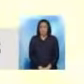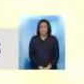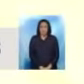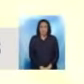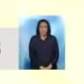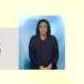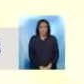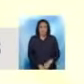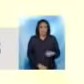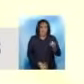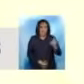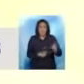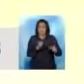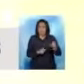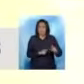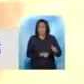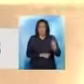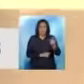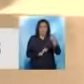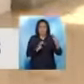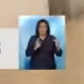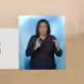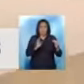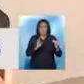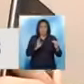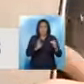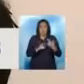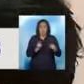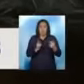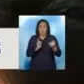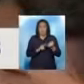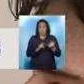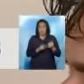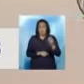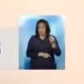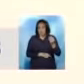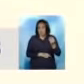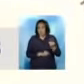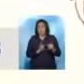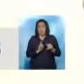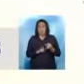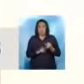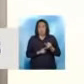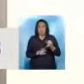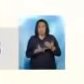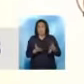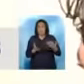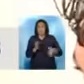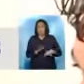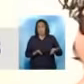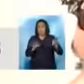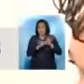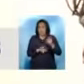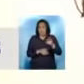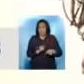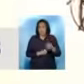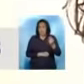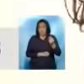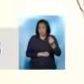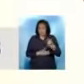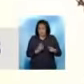¿Qué es lo primero que las personas sacan de sus viviendas, señor? Están sacando su dinero, las pertenencias más importantes, ¿no? Su